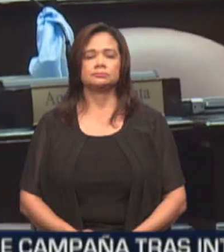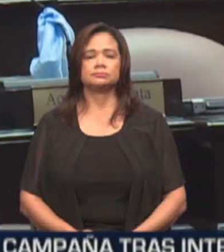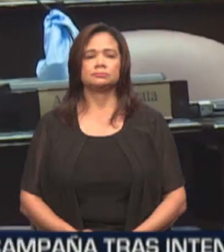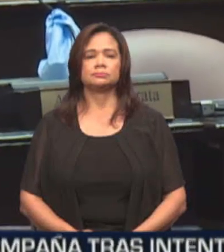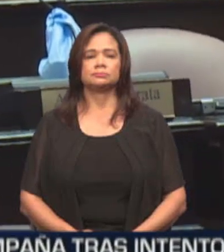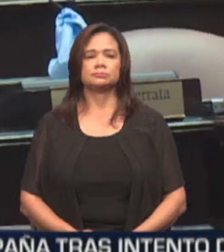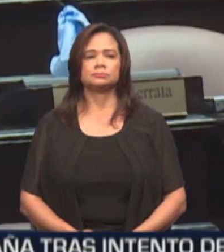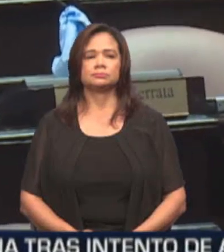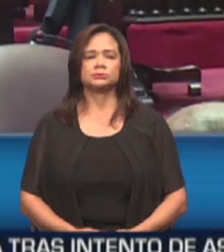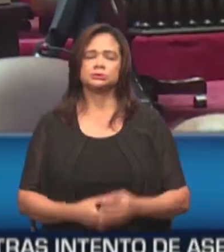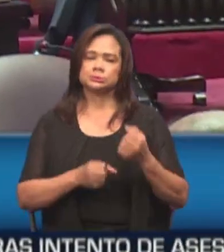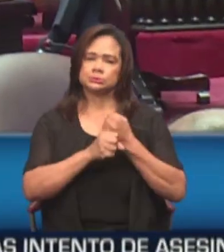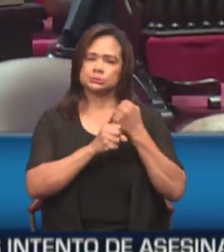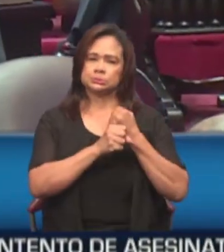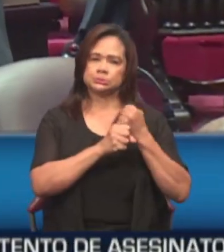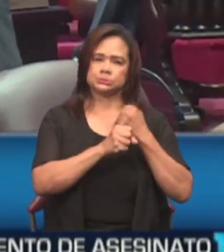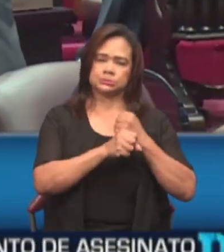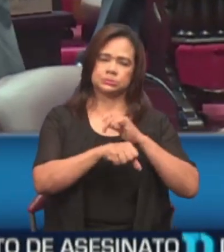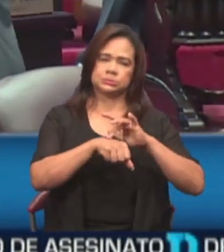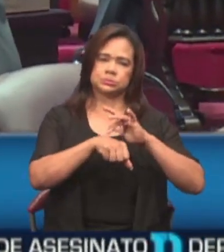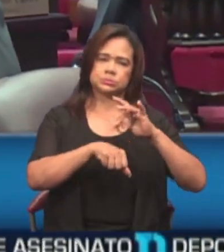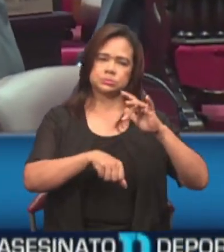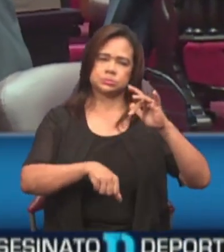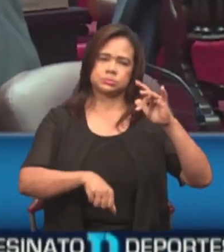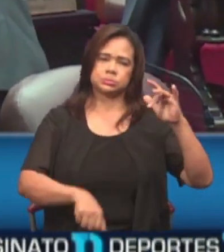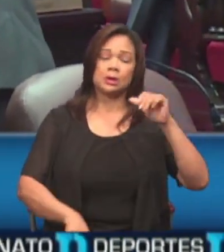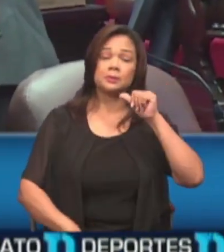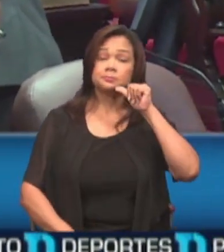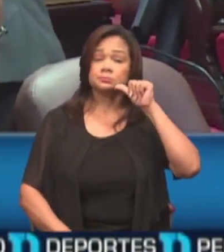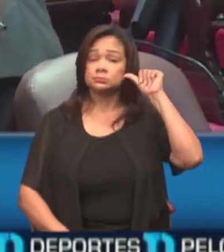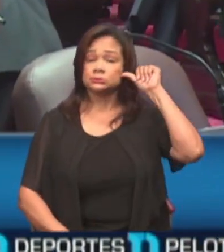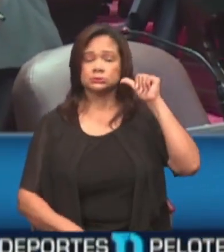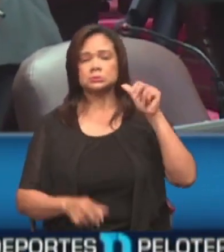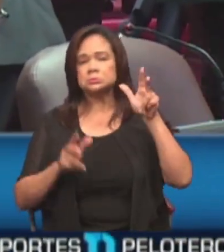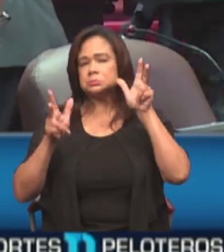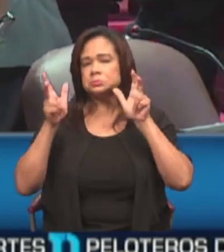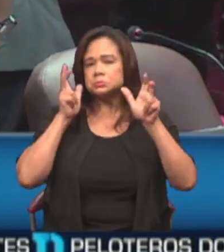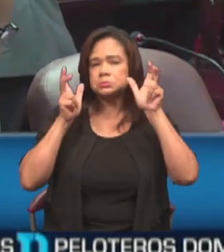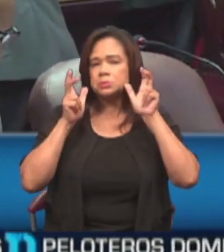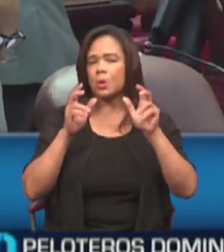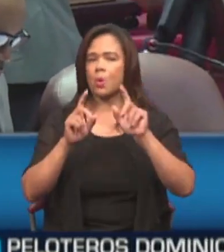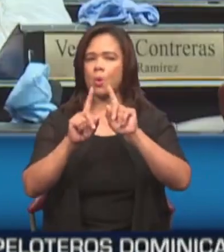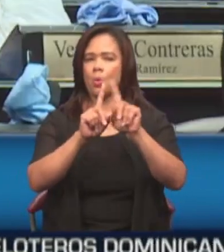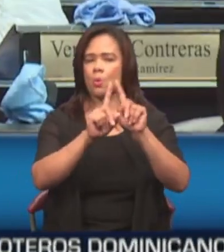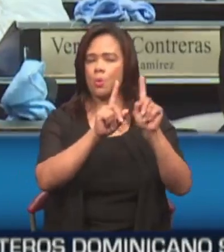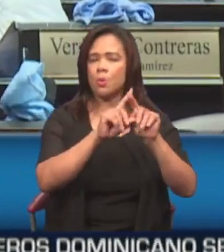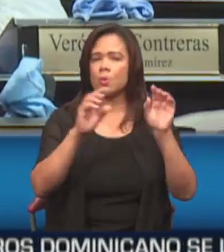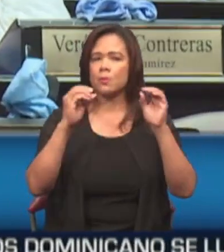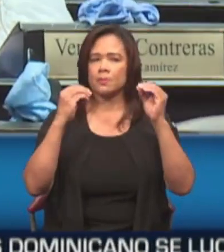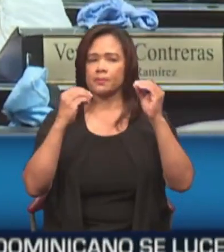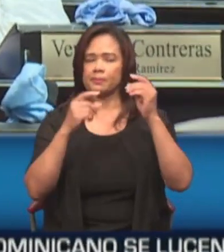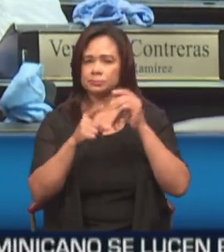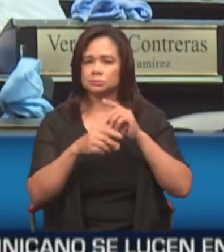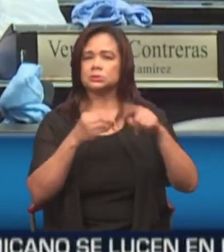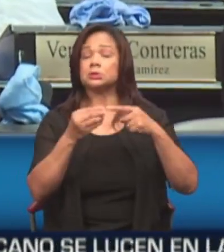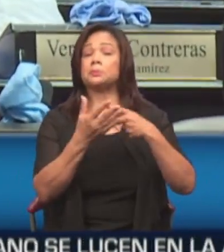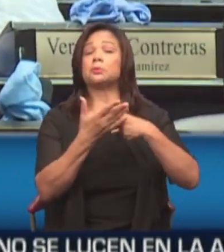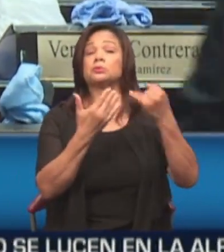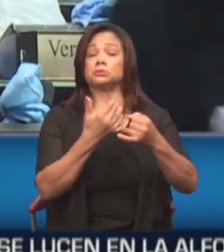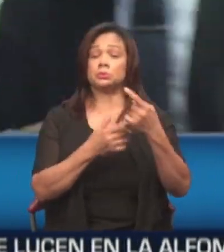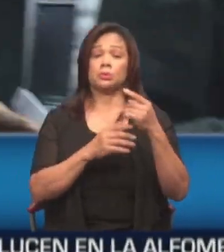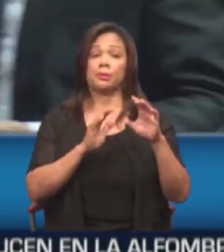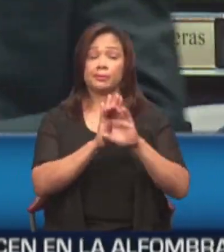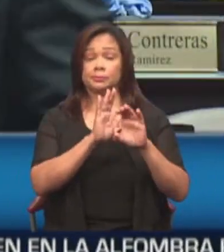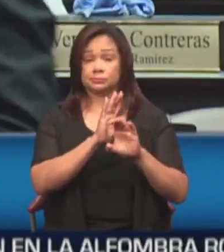luego de una jornada maratónica celebrada ayer donde los diputados escucharon las opiniones de diferentes sectores sobre el proyecto de